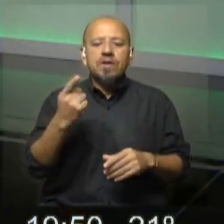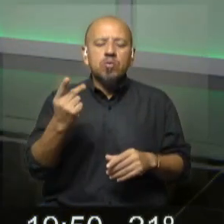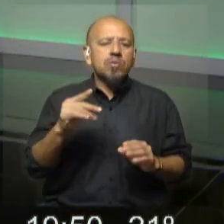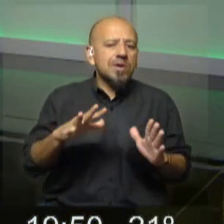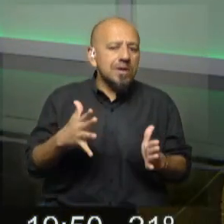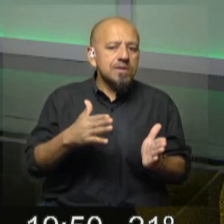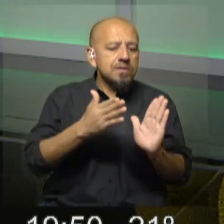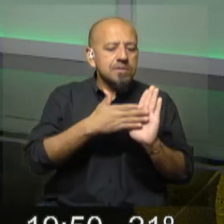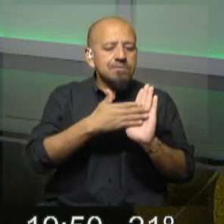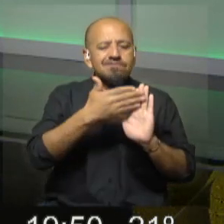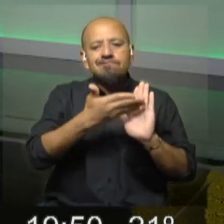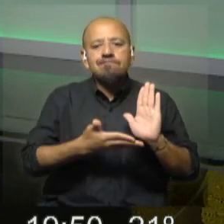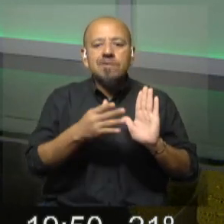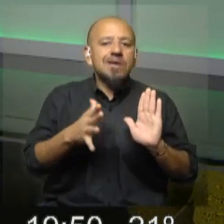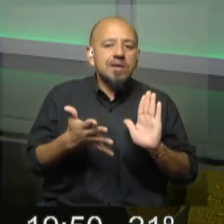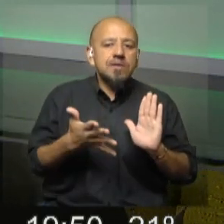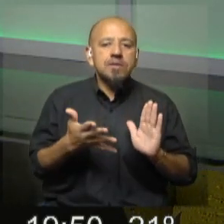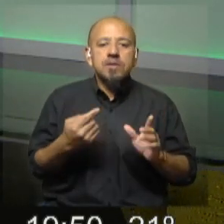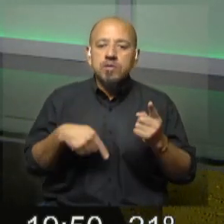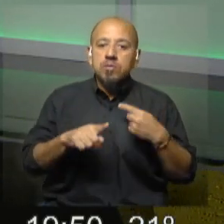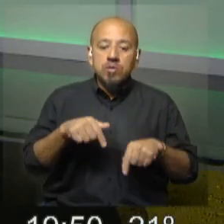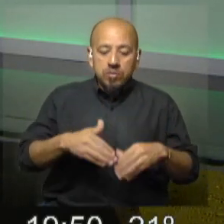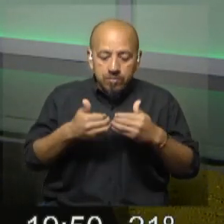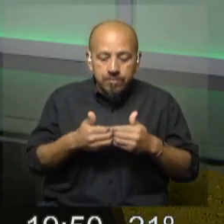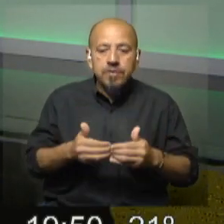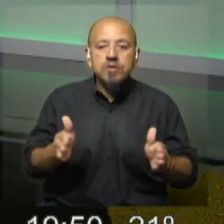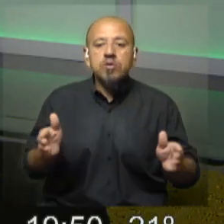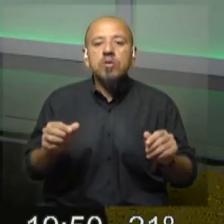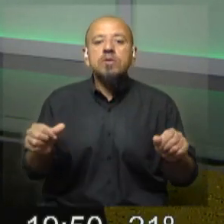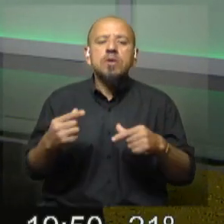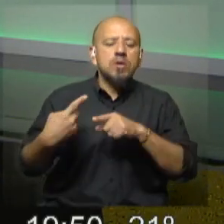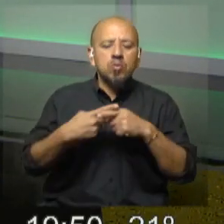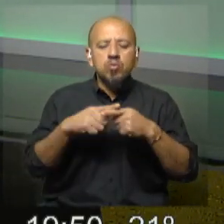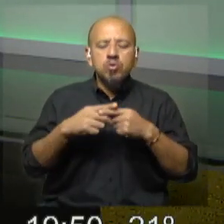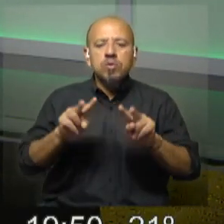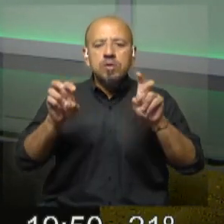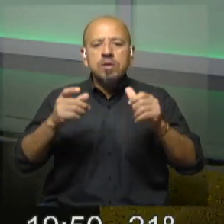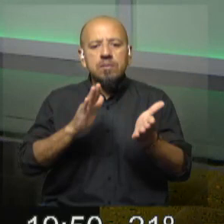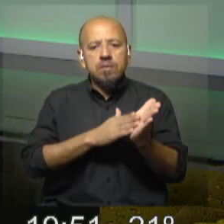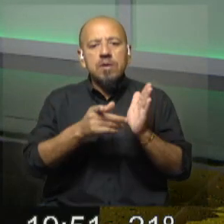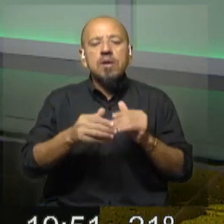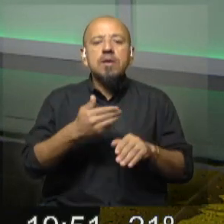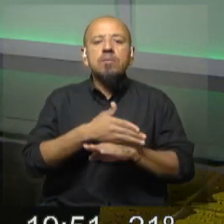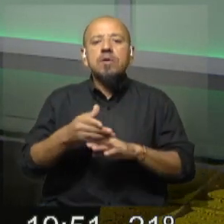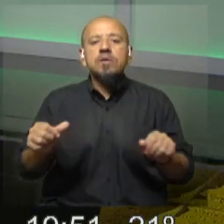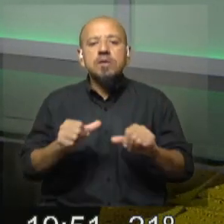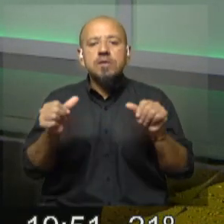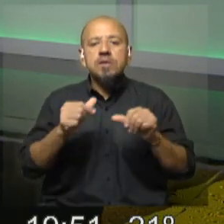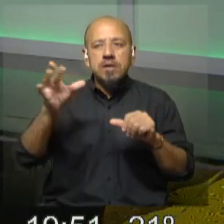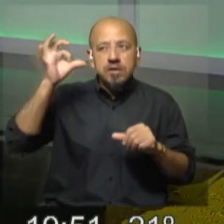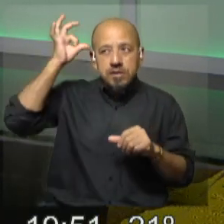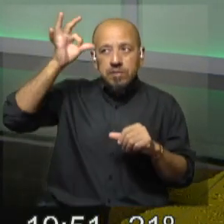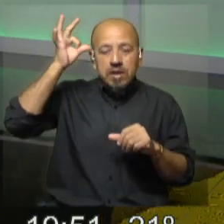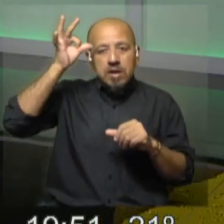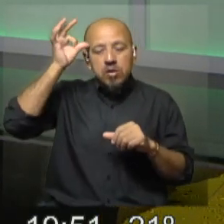ellos hacían al principio, cuando se inauguró, fue comenzar a discutir estos temas y luego generar, por ejemplo, seminarios